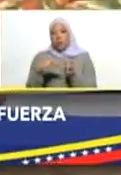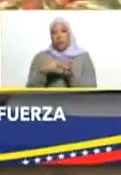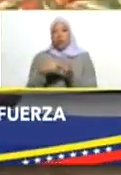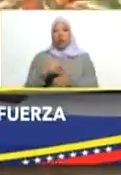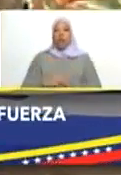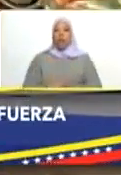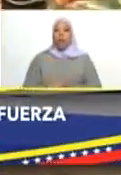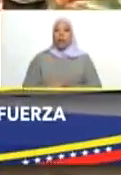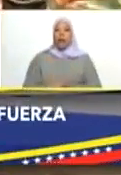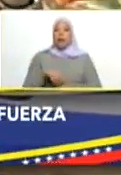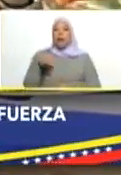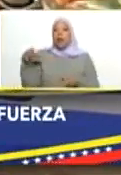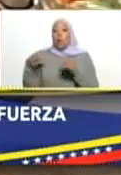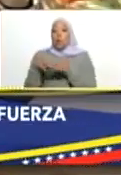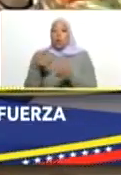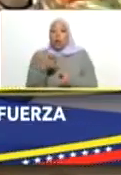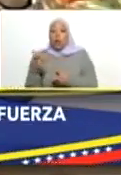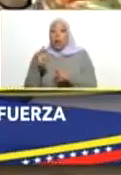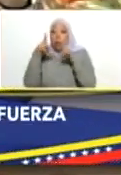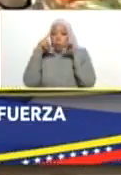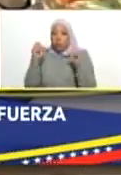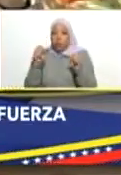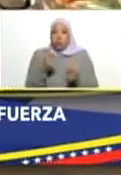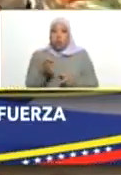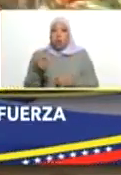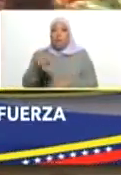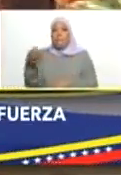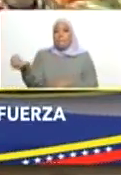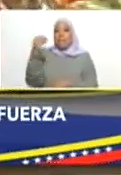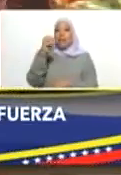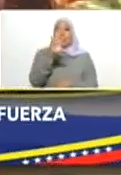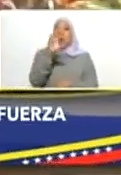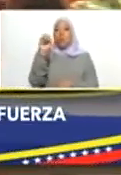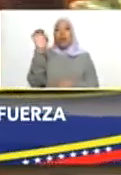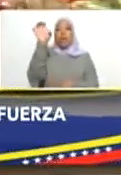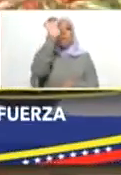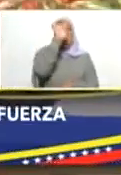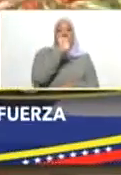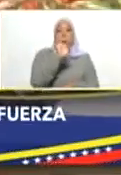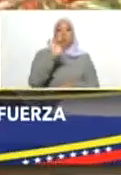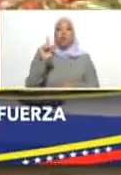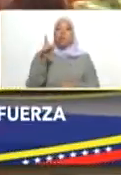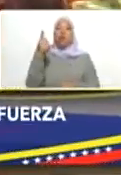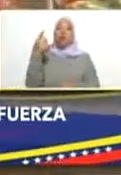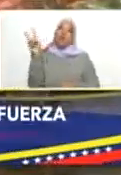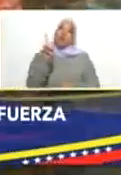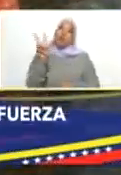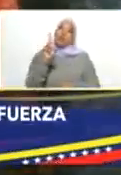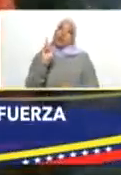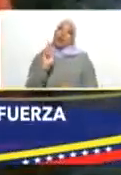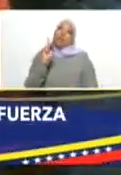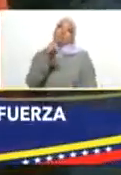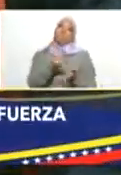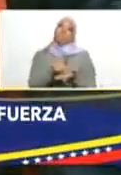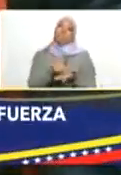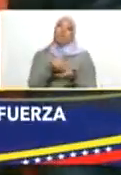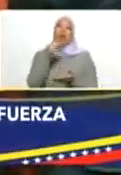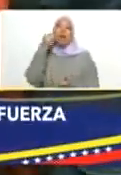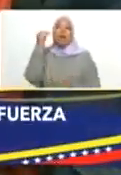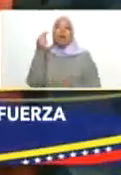Brigadas de rescate de más de 50 países. Pero allí llegó el tricolor, el amarillo, el